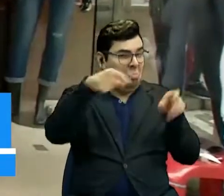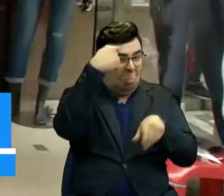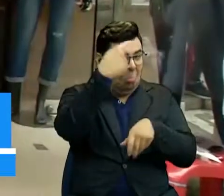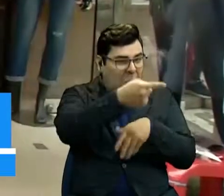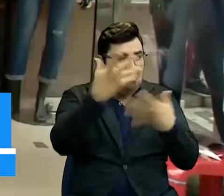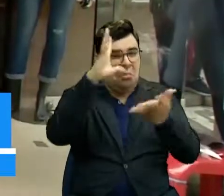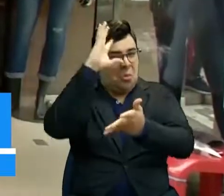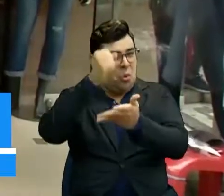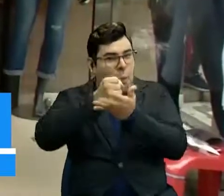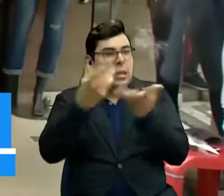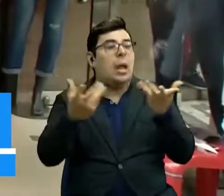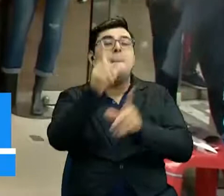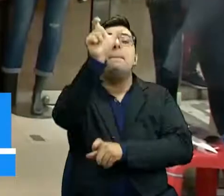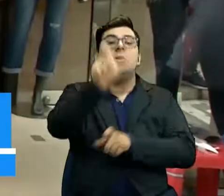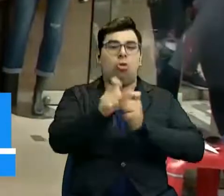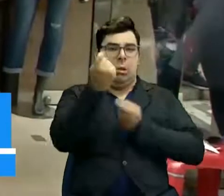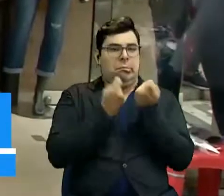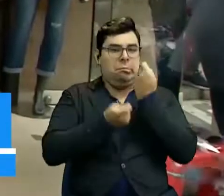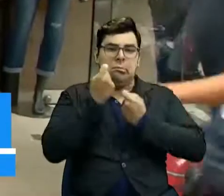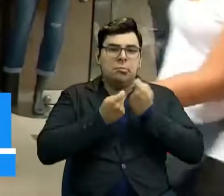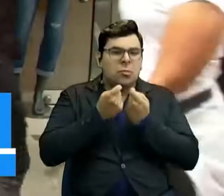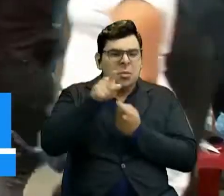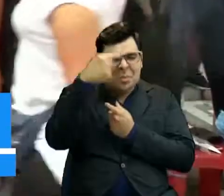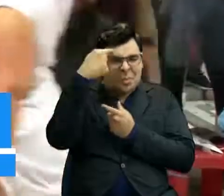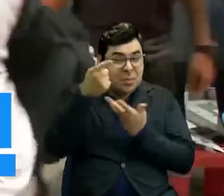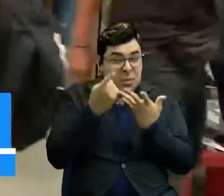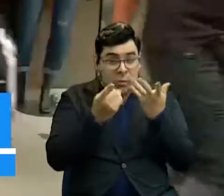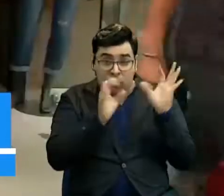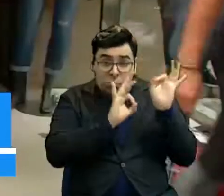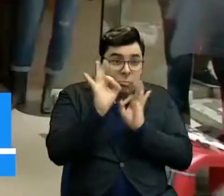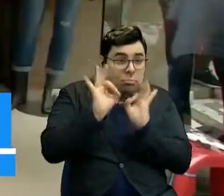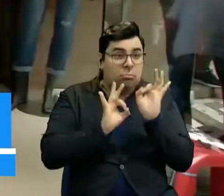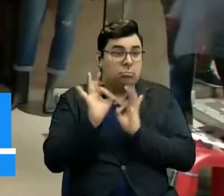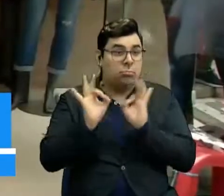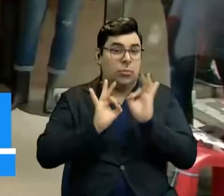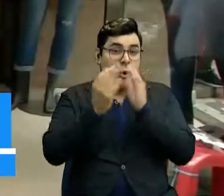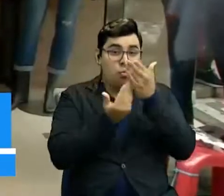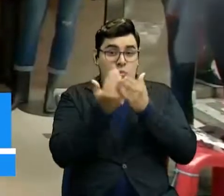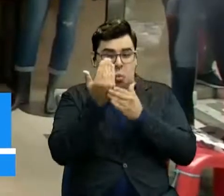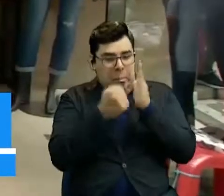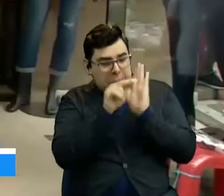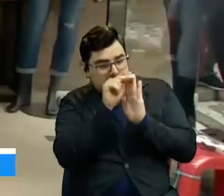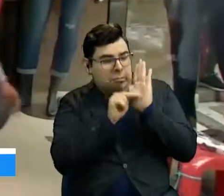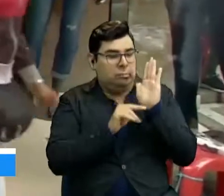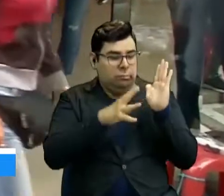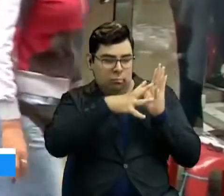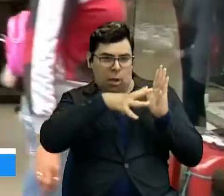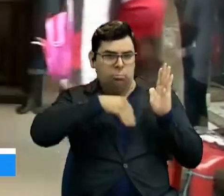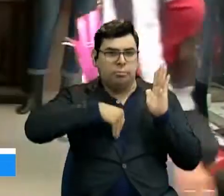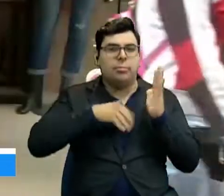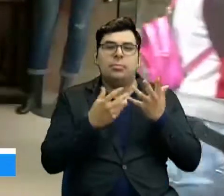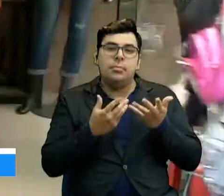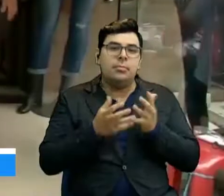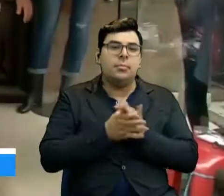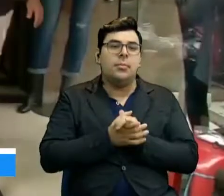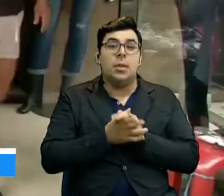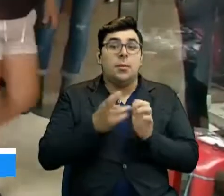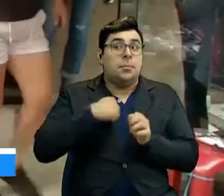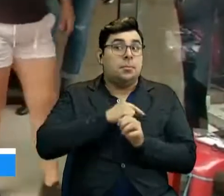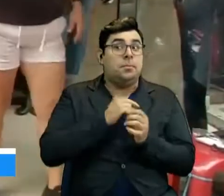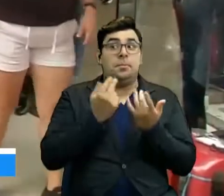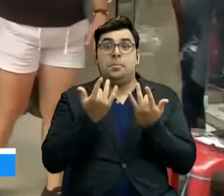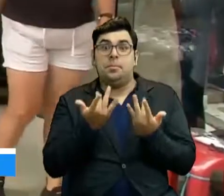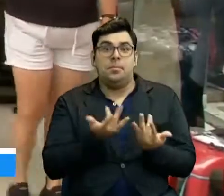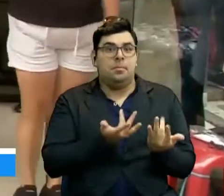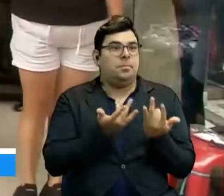comerciantes se están preparando con nuevas medidas con el aumento de su stock y estamos a la expectativa de lo que